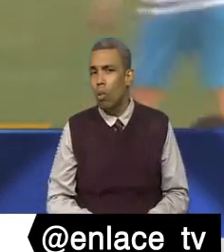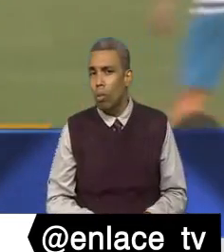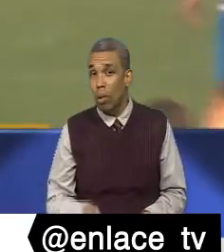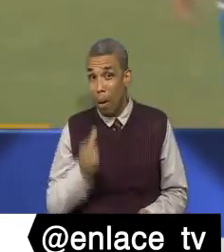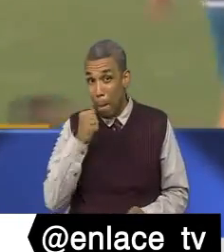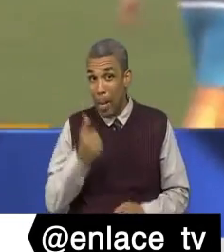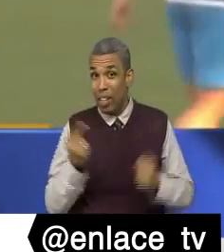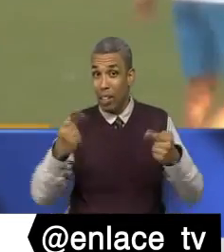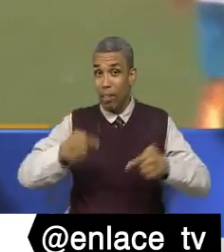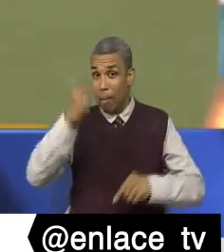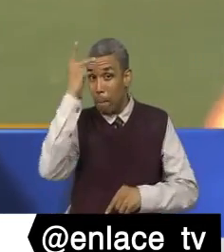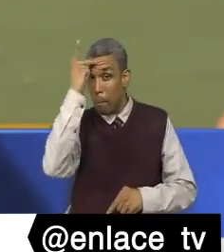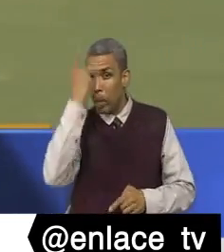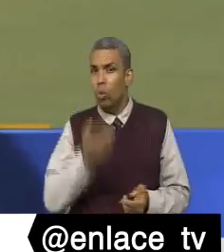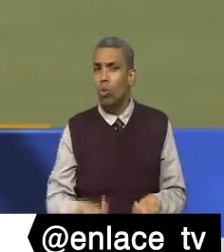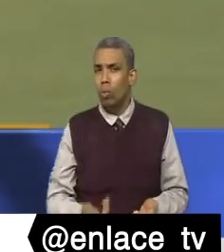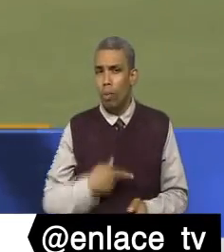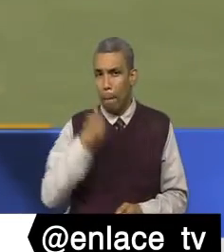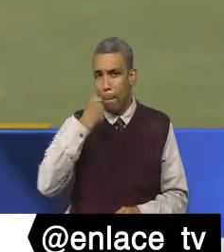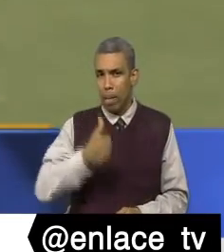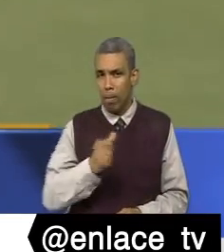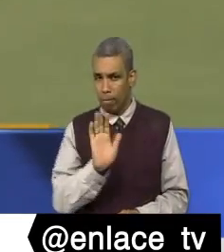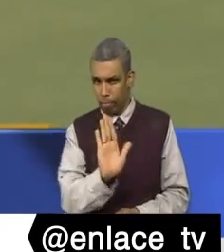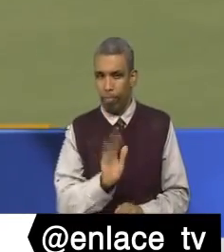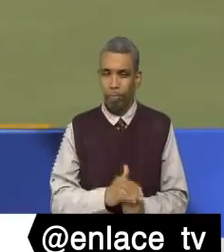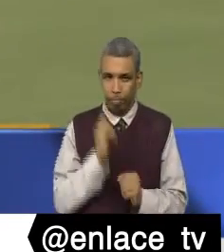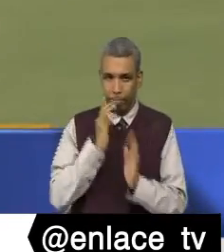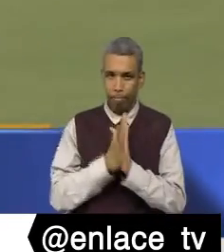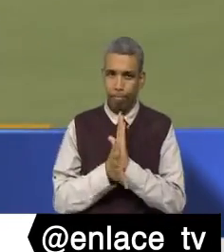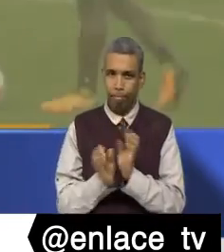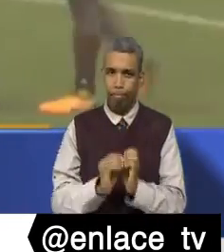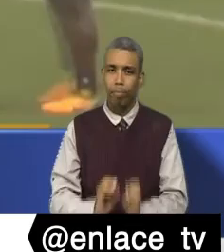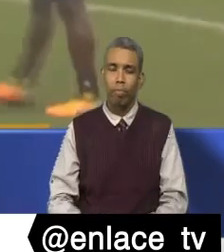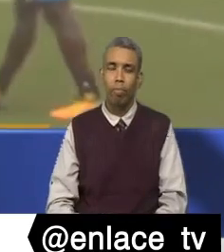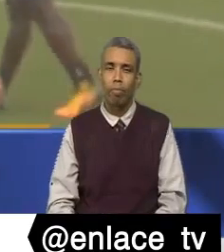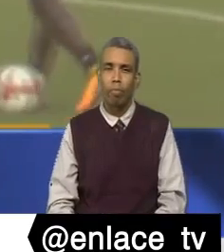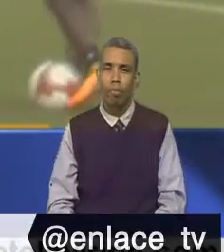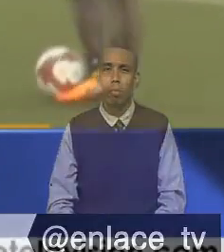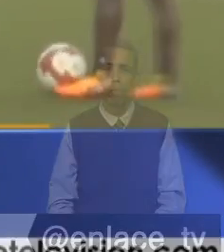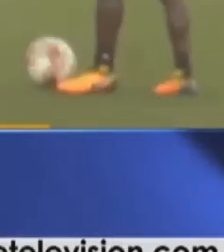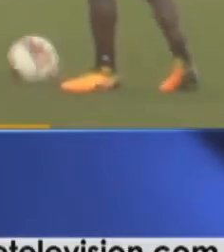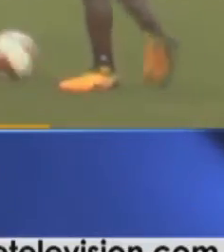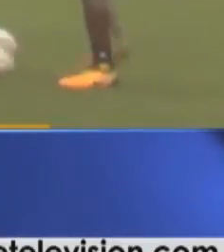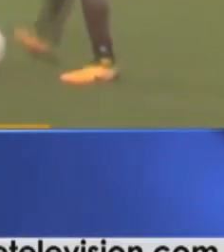partido que jugará contra Perú este martes de visitante. Ya volvemos.